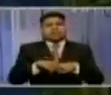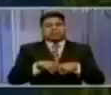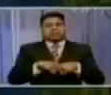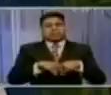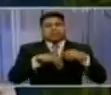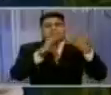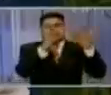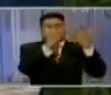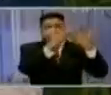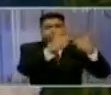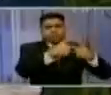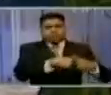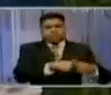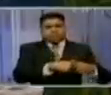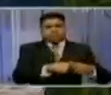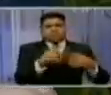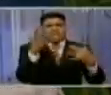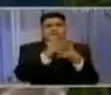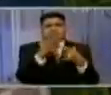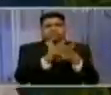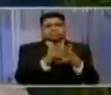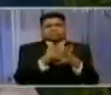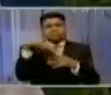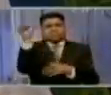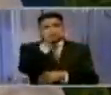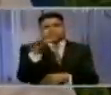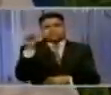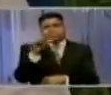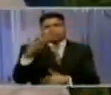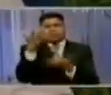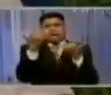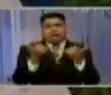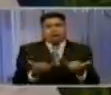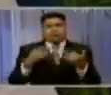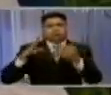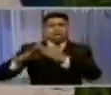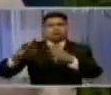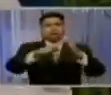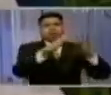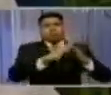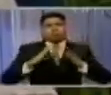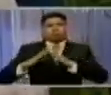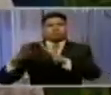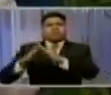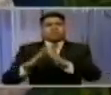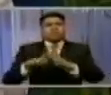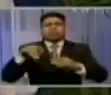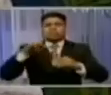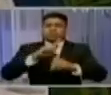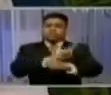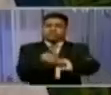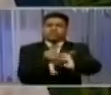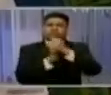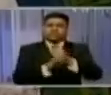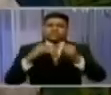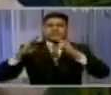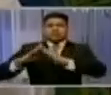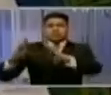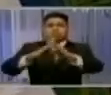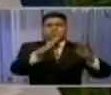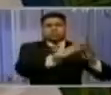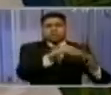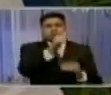semana. Y como ahora tenemos comunidades, debemos fortalecer las comunidades en cada escuela, en